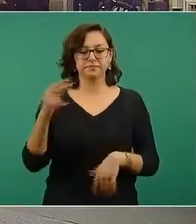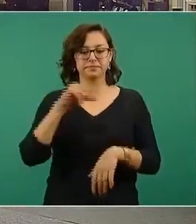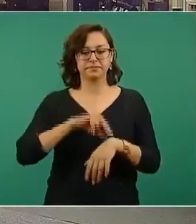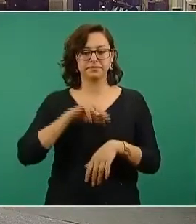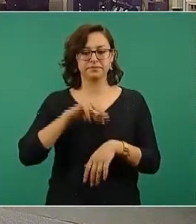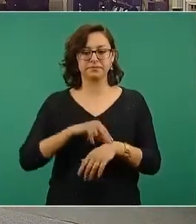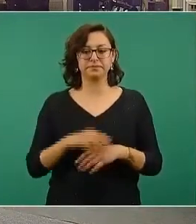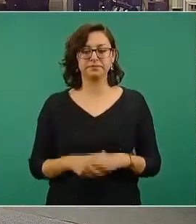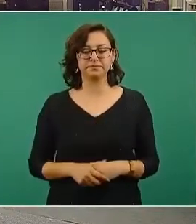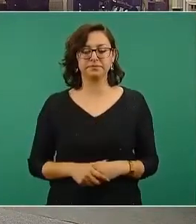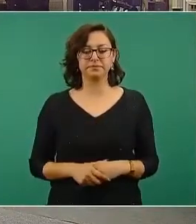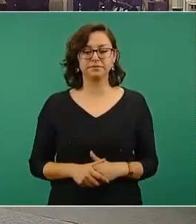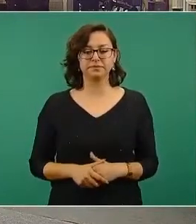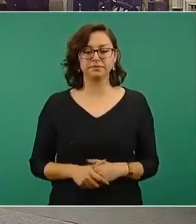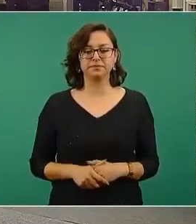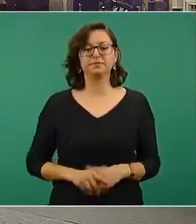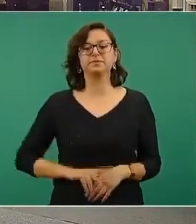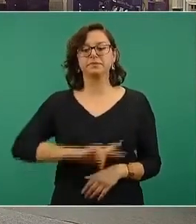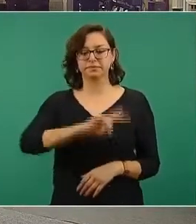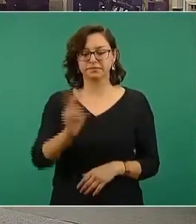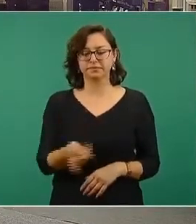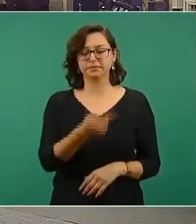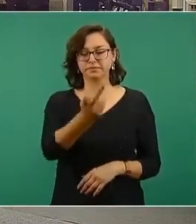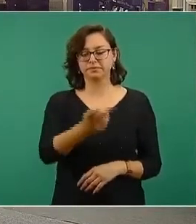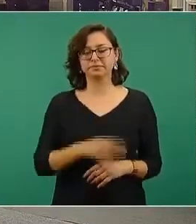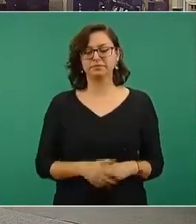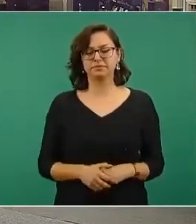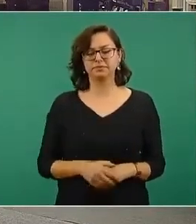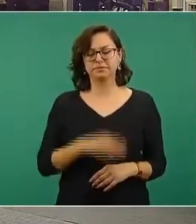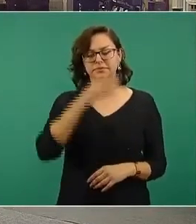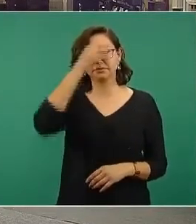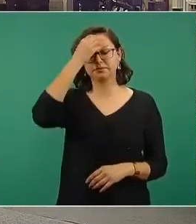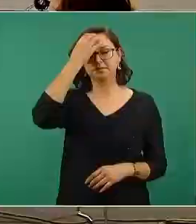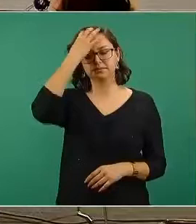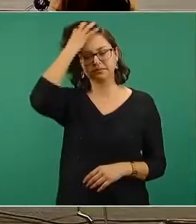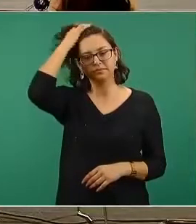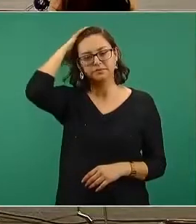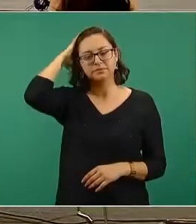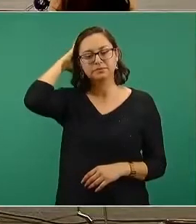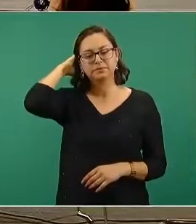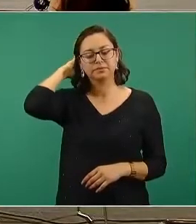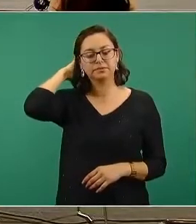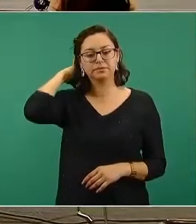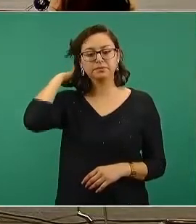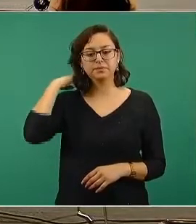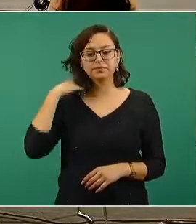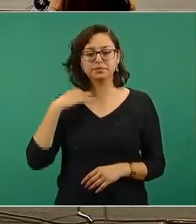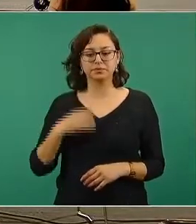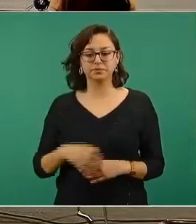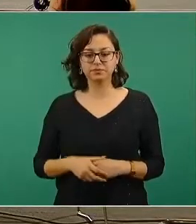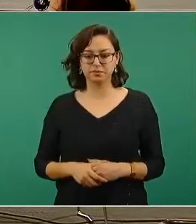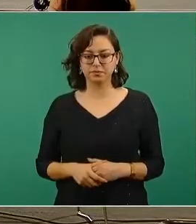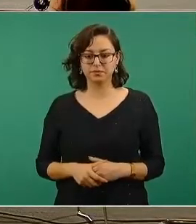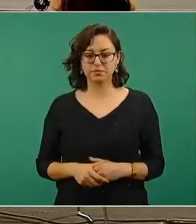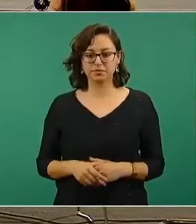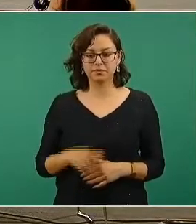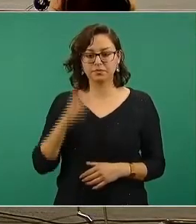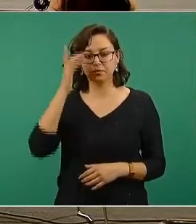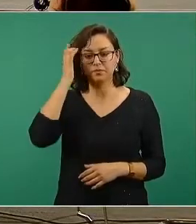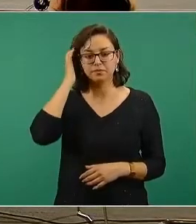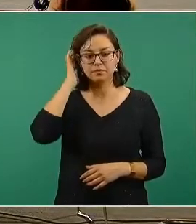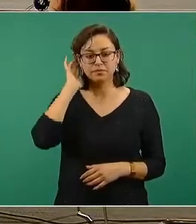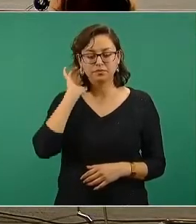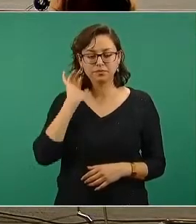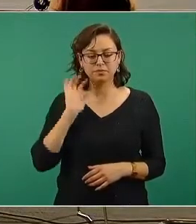Y también preguntarle, entiendo que cuando llega el embarque y deciden trasladar a algún estado de la